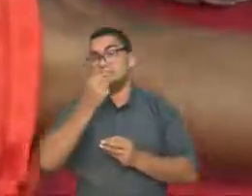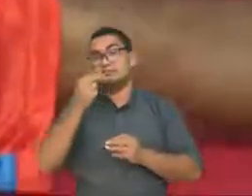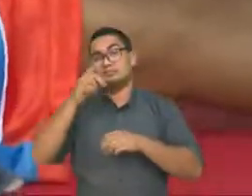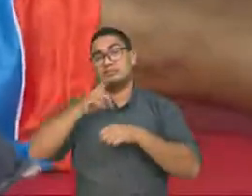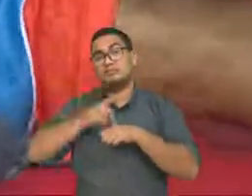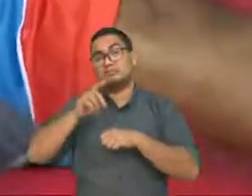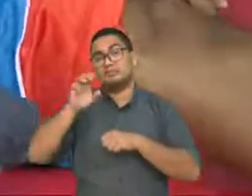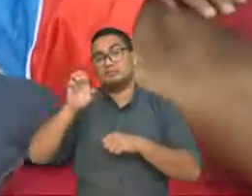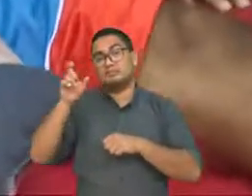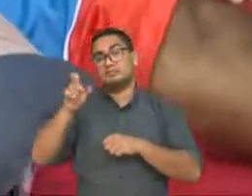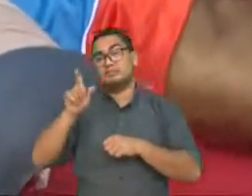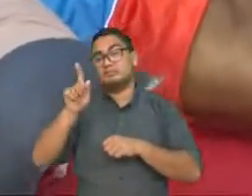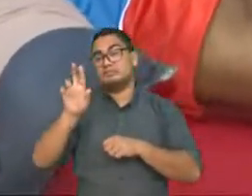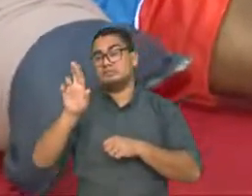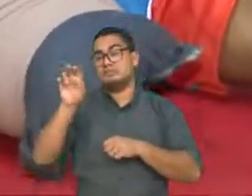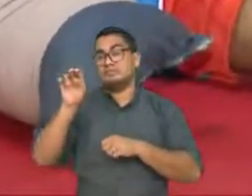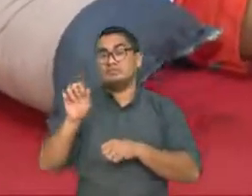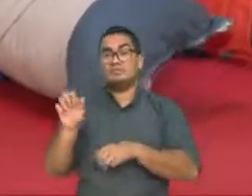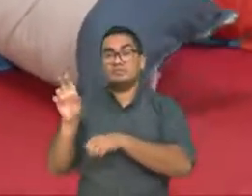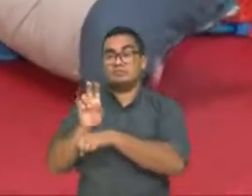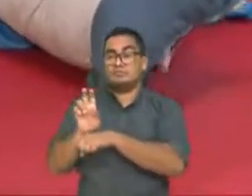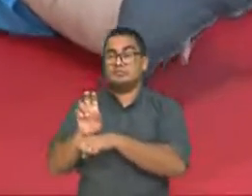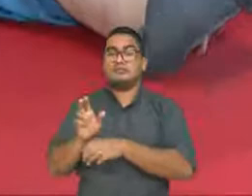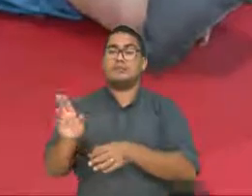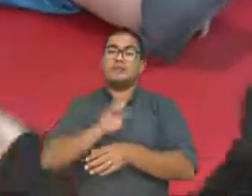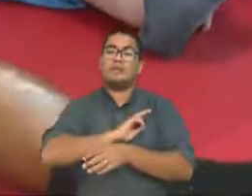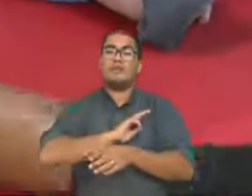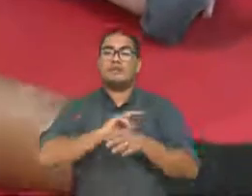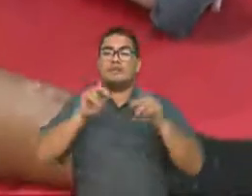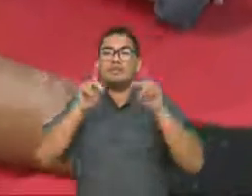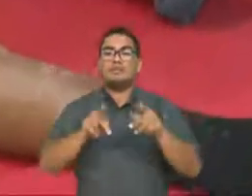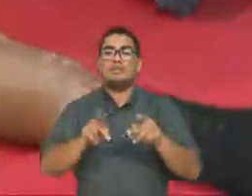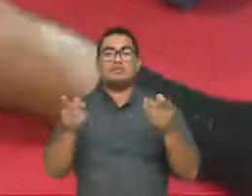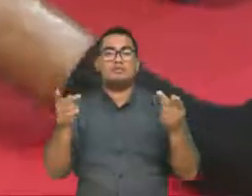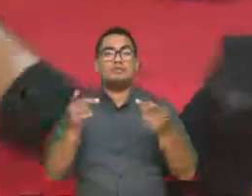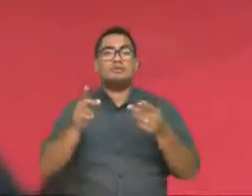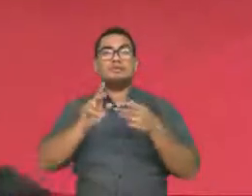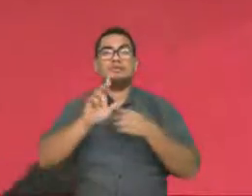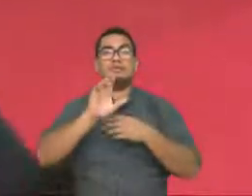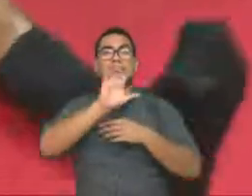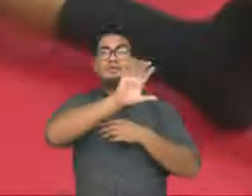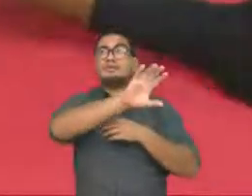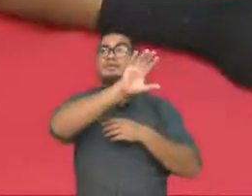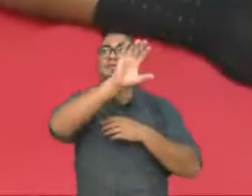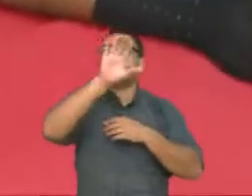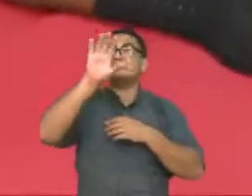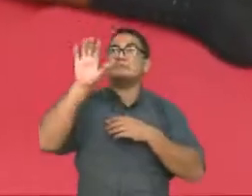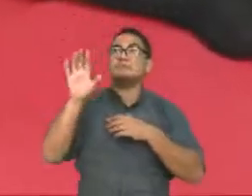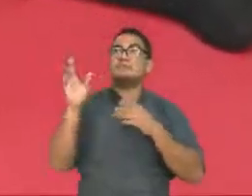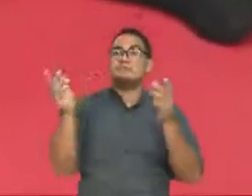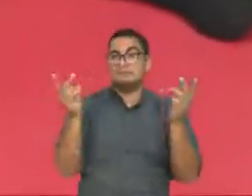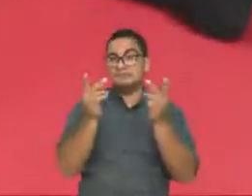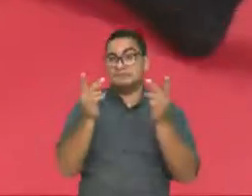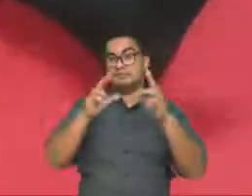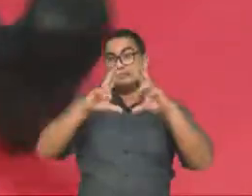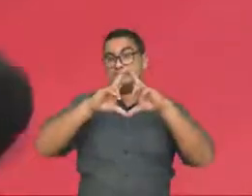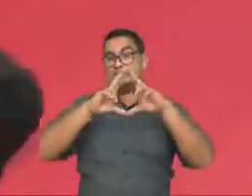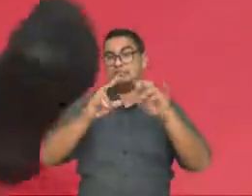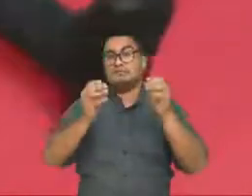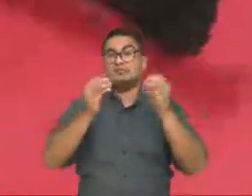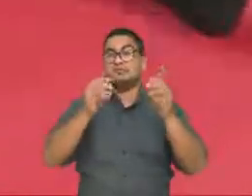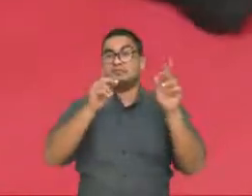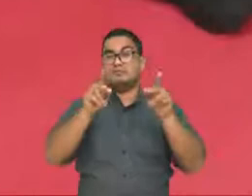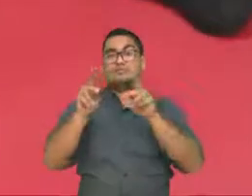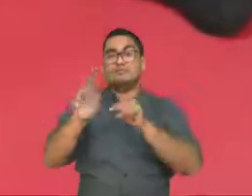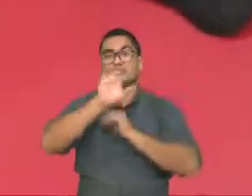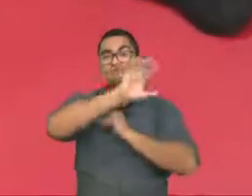observación. Ahora, cuando son, hay pacientes bastante que son de los departamentos, porque esta es una atención nacional. Una atención nacional. Vienen bastantes personas de